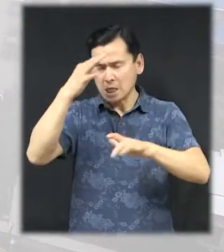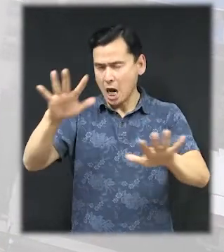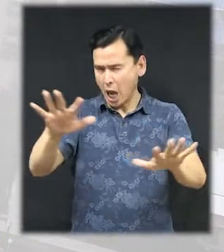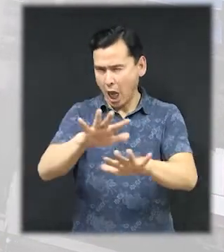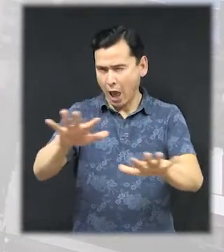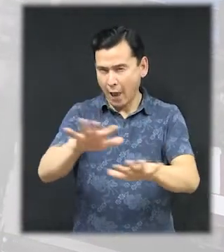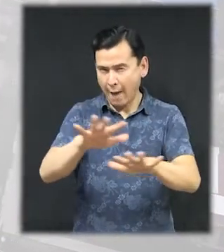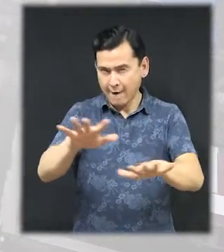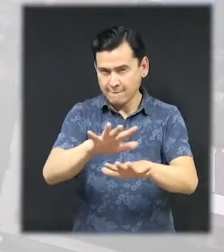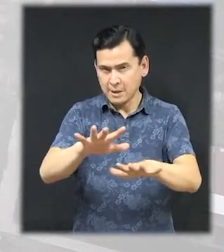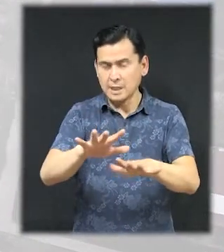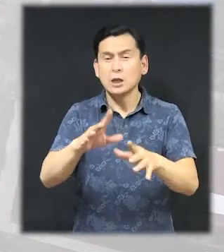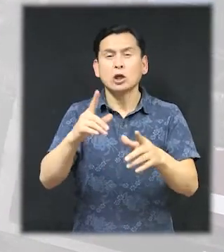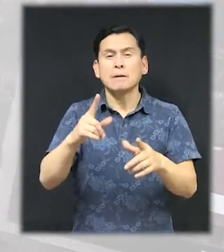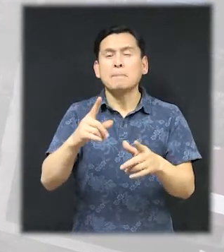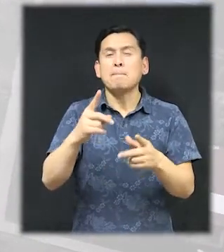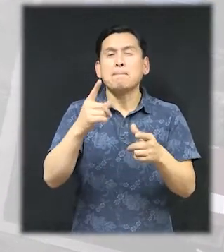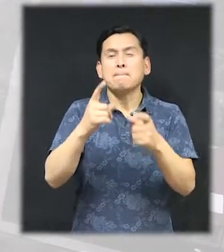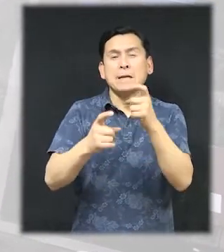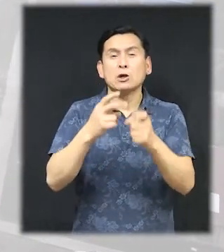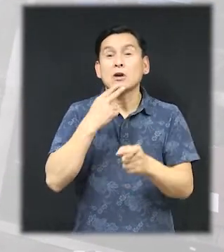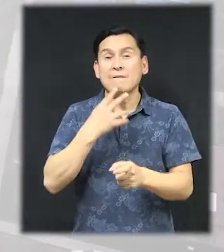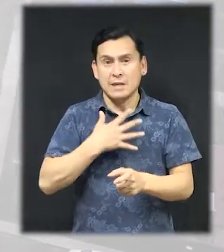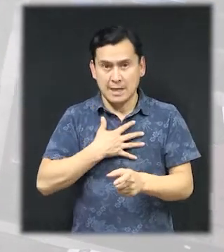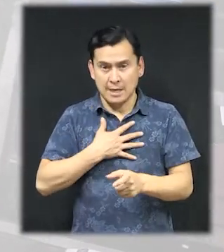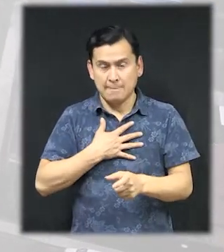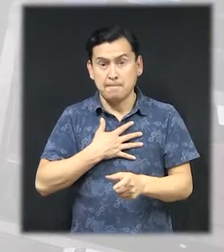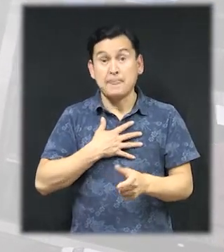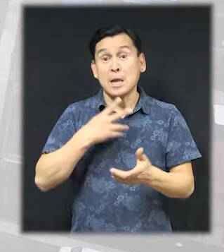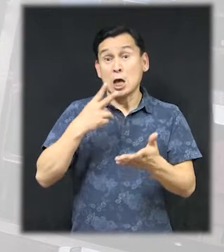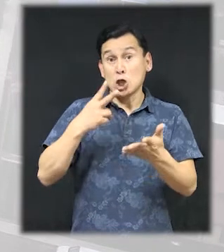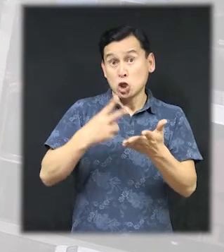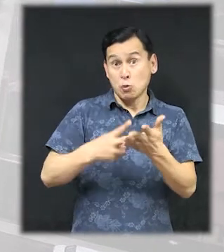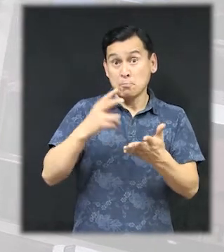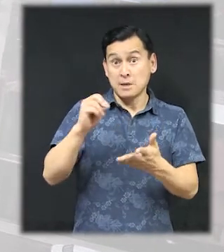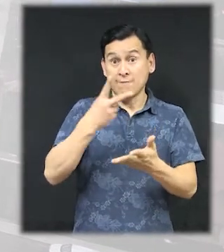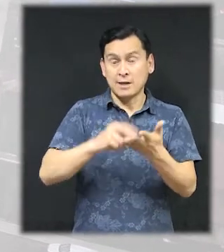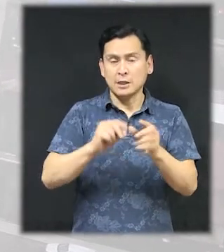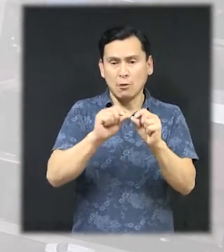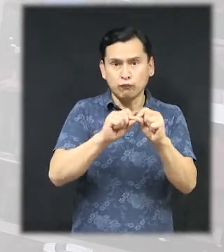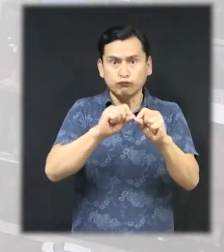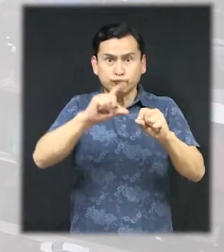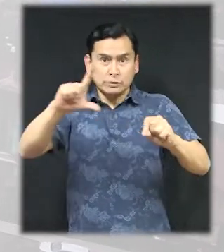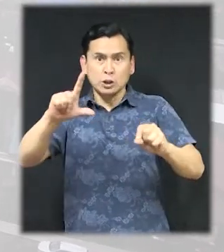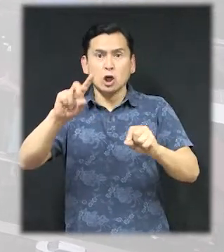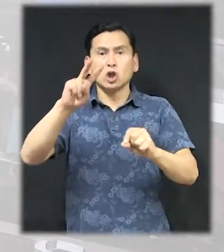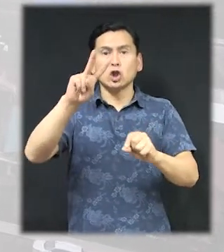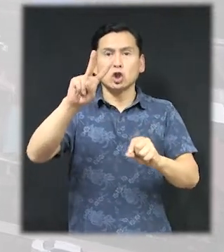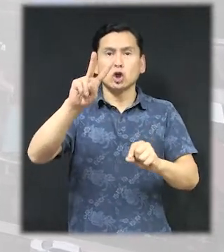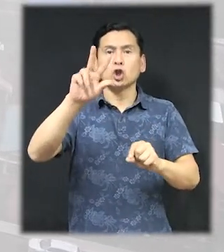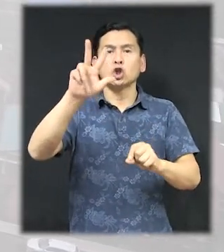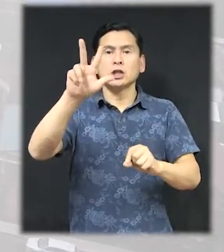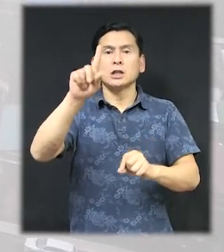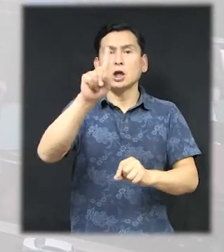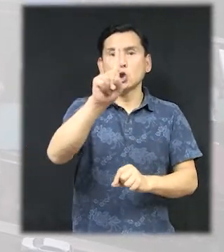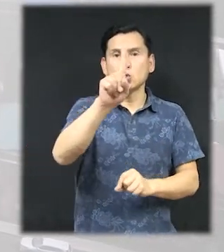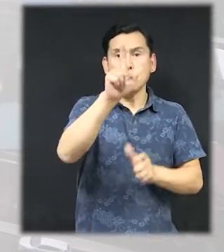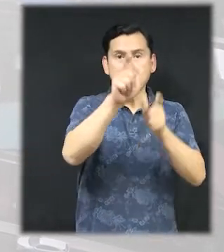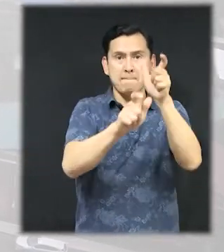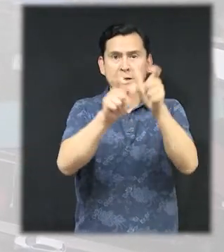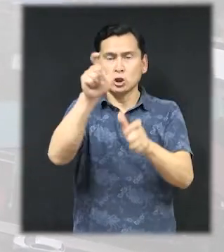pacientes que están con riesgo vital. Y durante el año 2020 subimos a 181 pacientes, con un